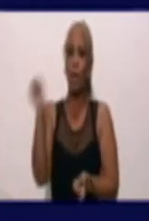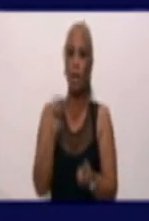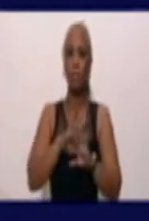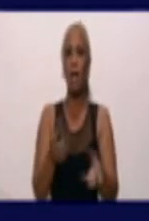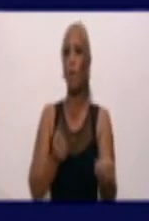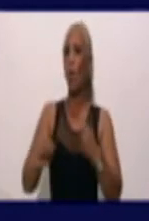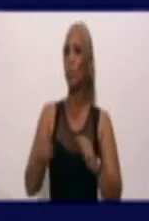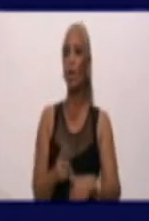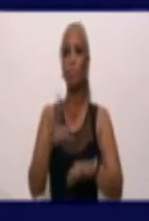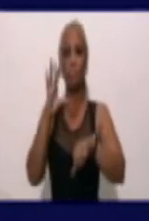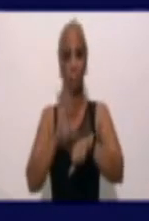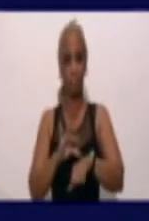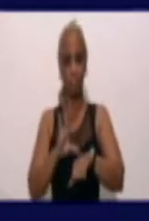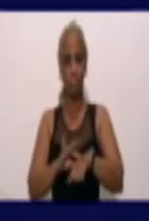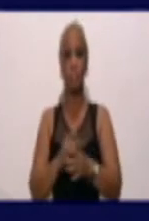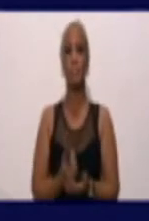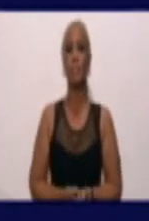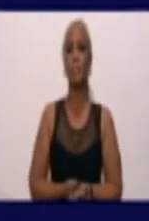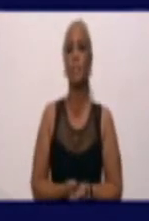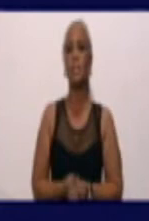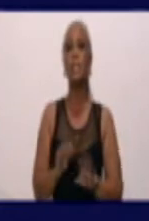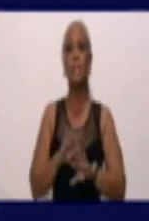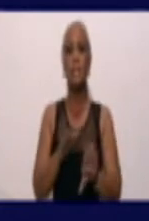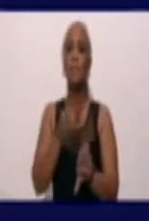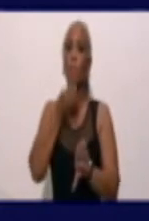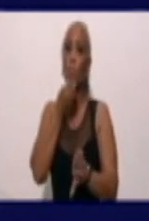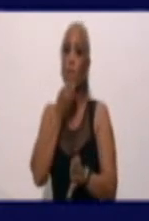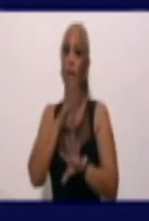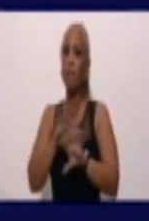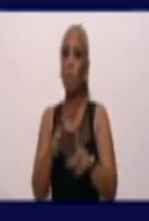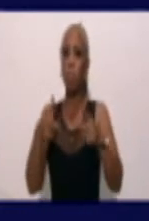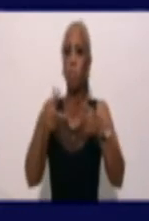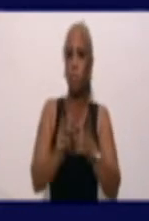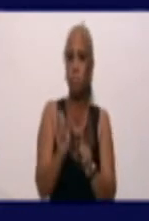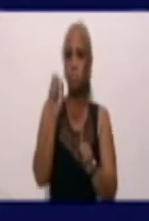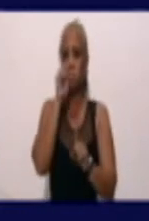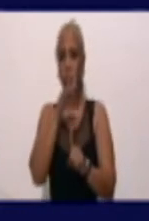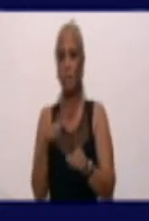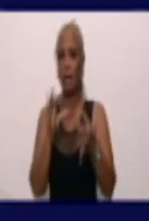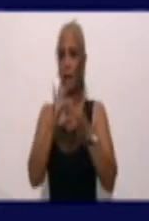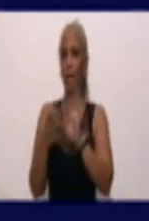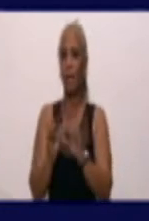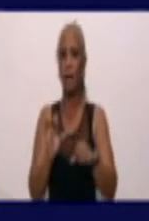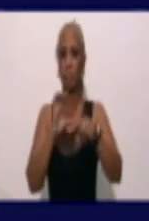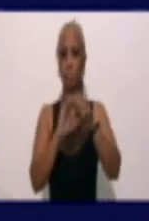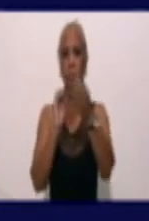control y en que se pueda cortar la cadena de transmisión en esta enfermedad.